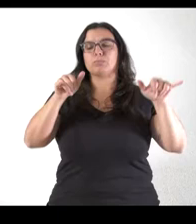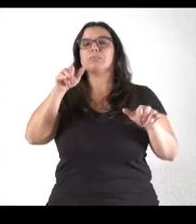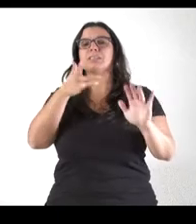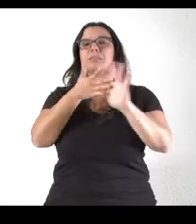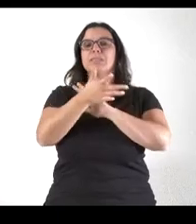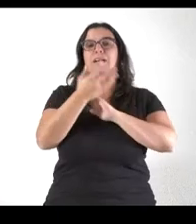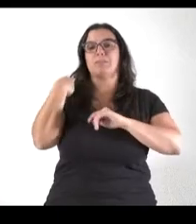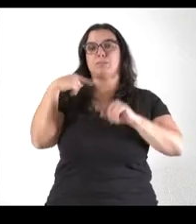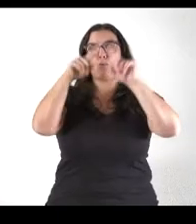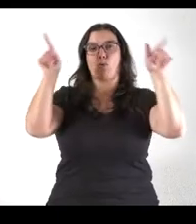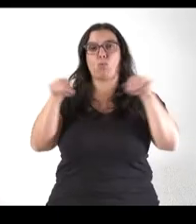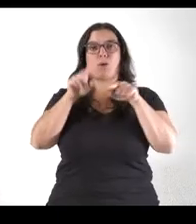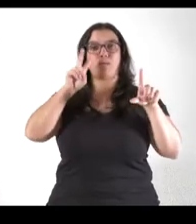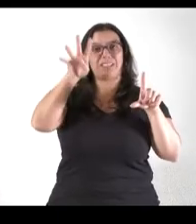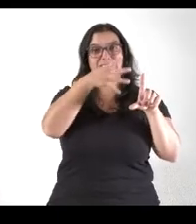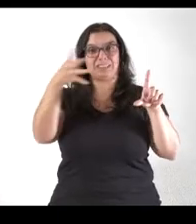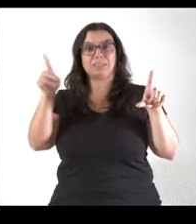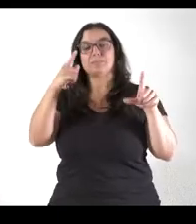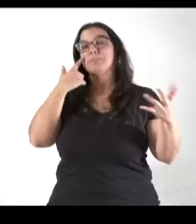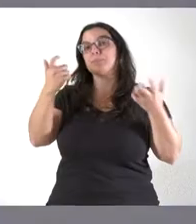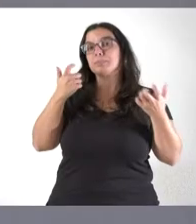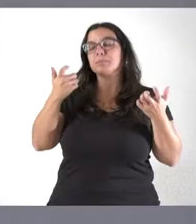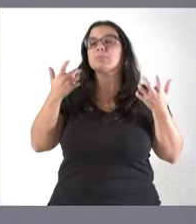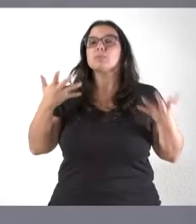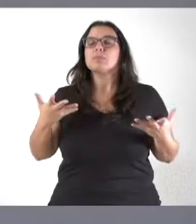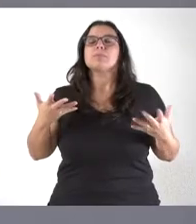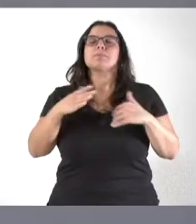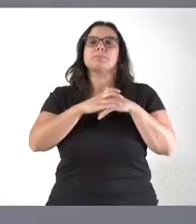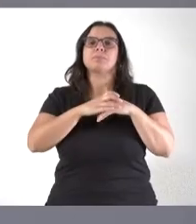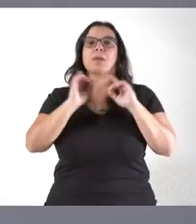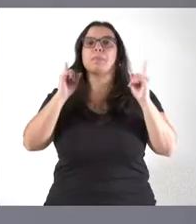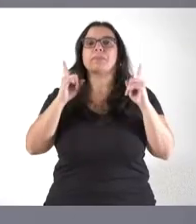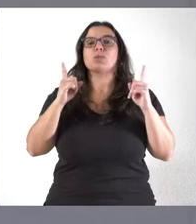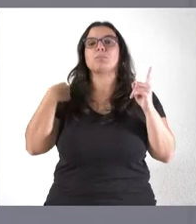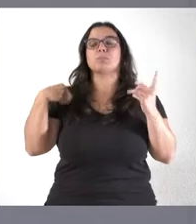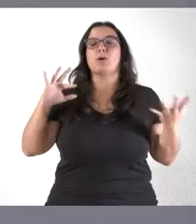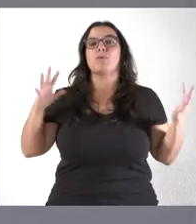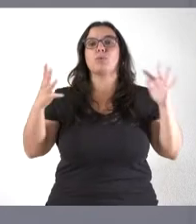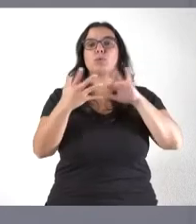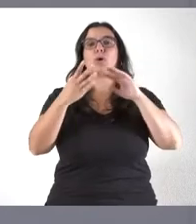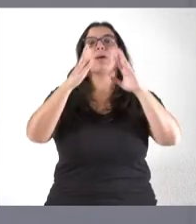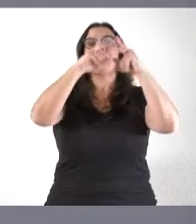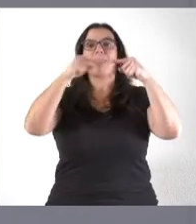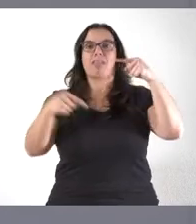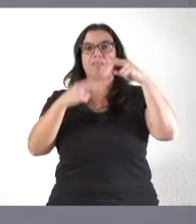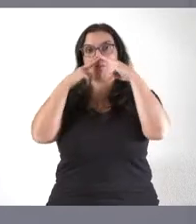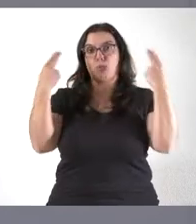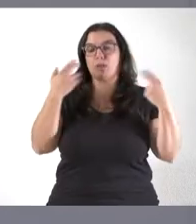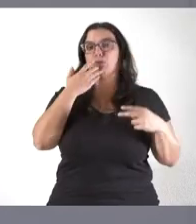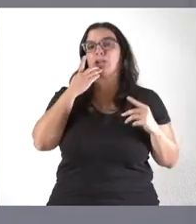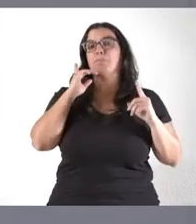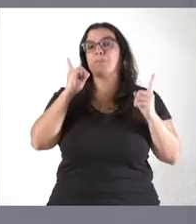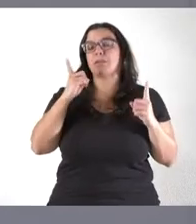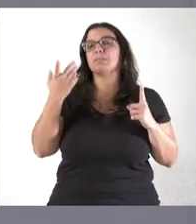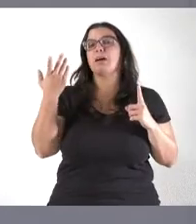es el que figura en este cuadro y lo que es muy destacable es la reducción en la previsión de evolución del déficit público si la que se tenía prevista para